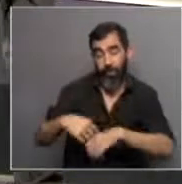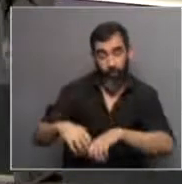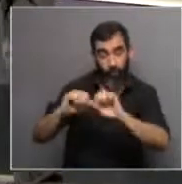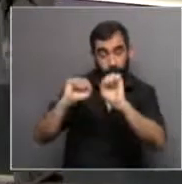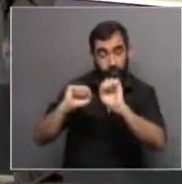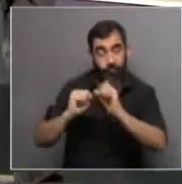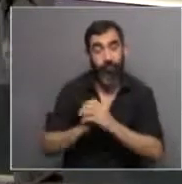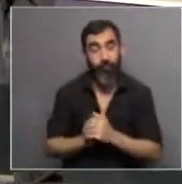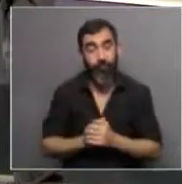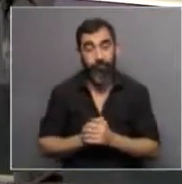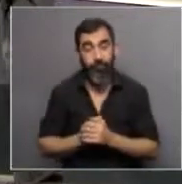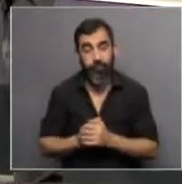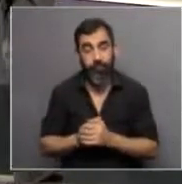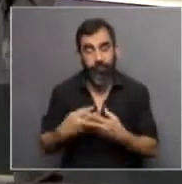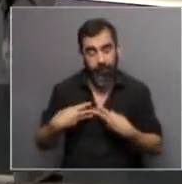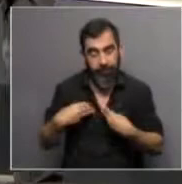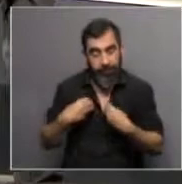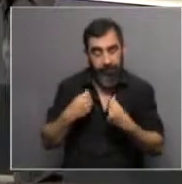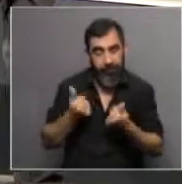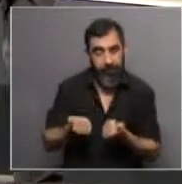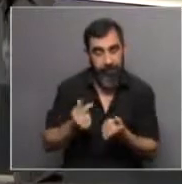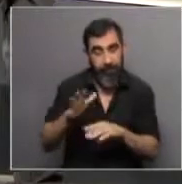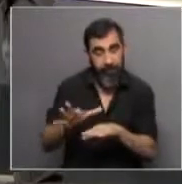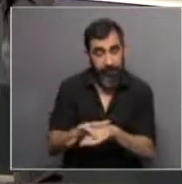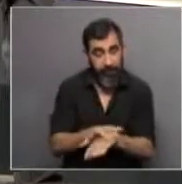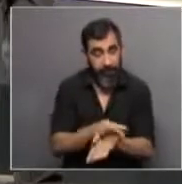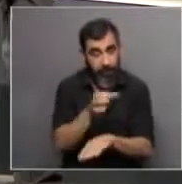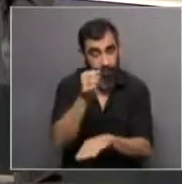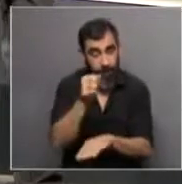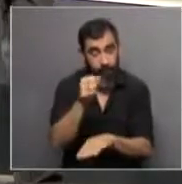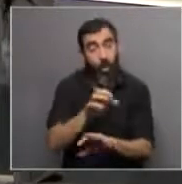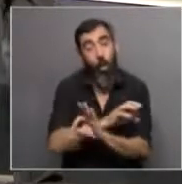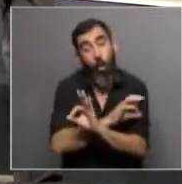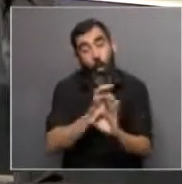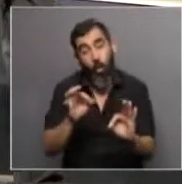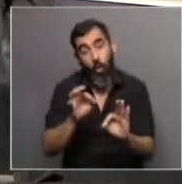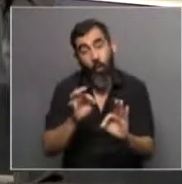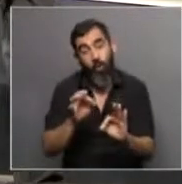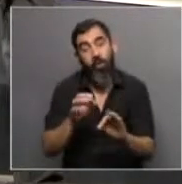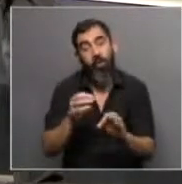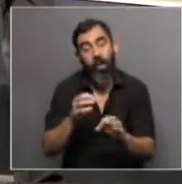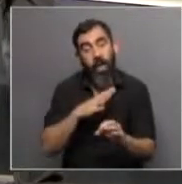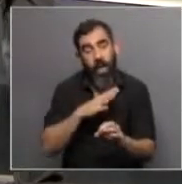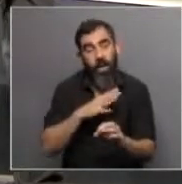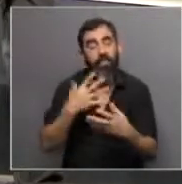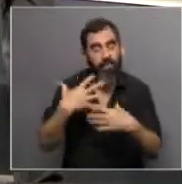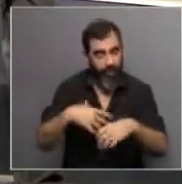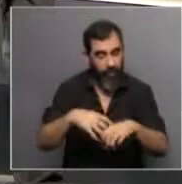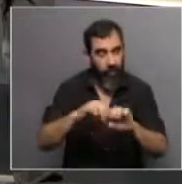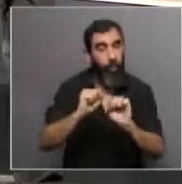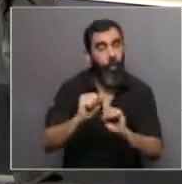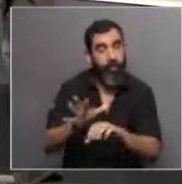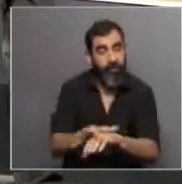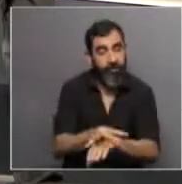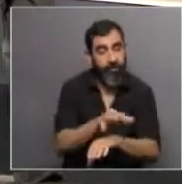es la sensibilidad de unas células, o mejor dicho, la aparición de la sensibilidad de unas células a